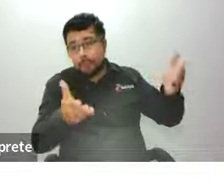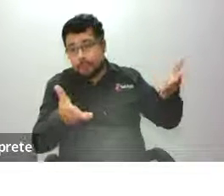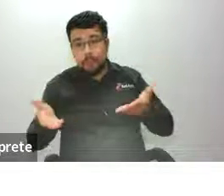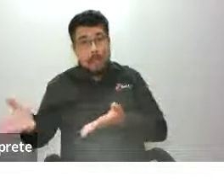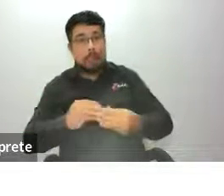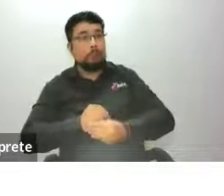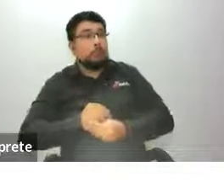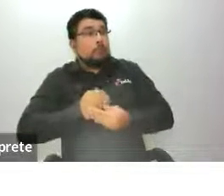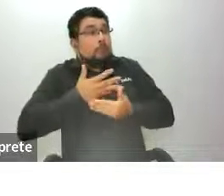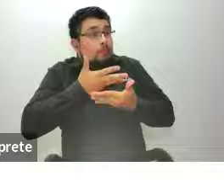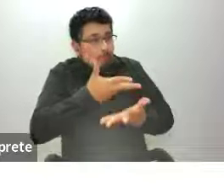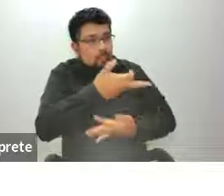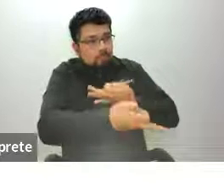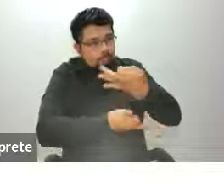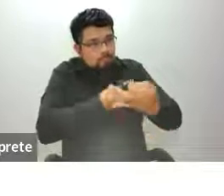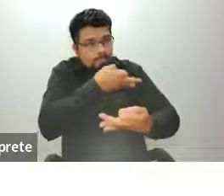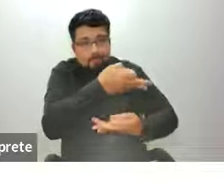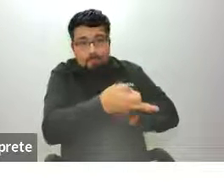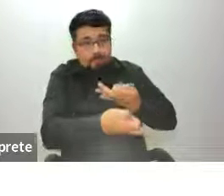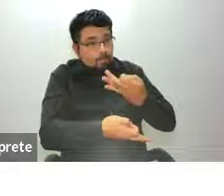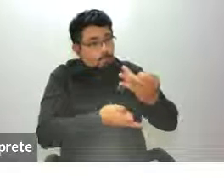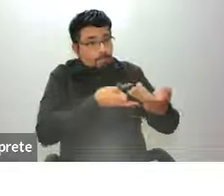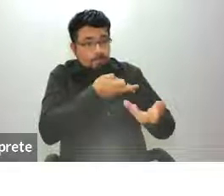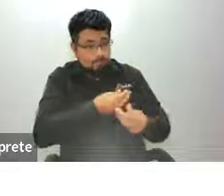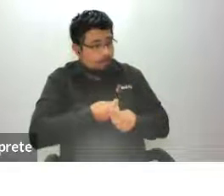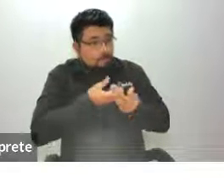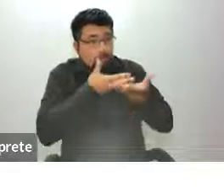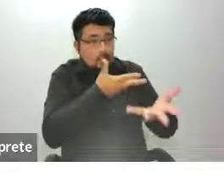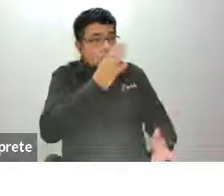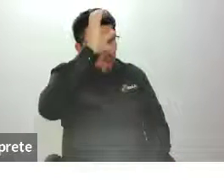sus sentimientos, sus emociones, sus opiniones, etcétera.